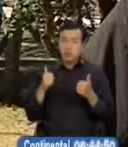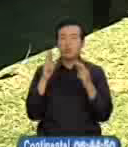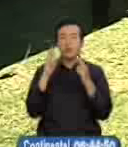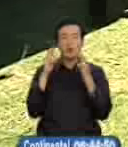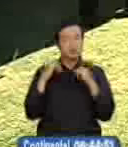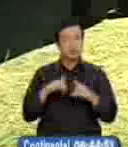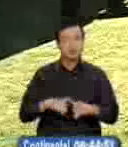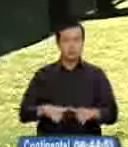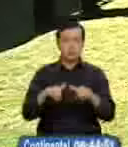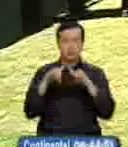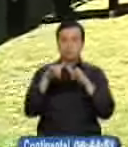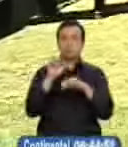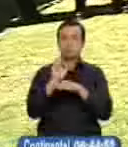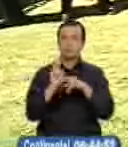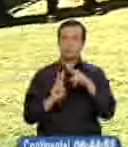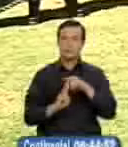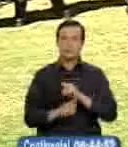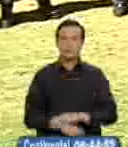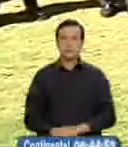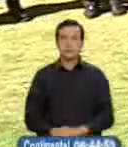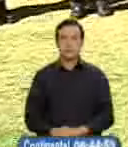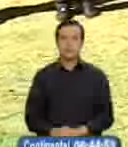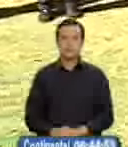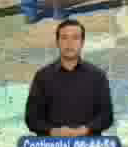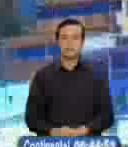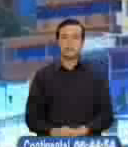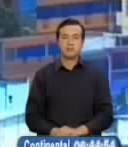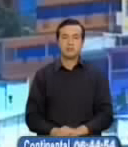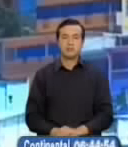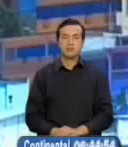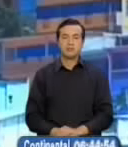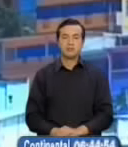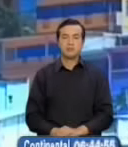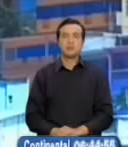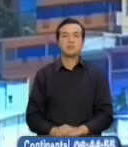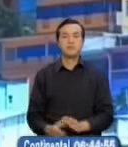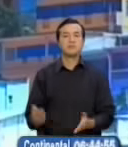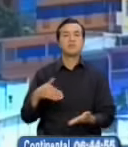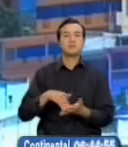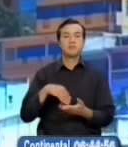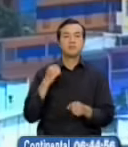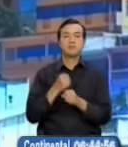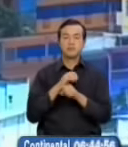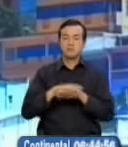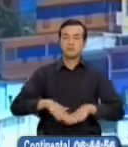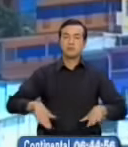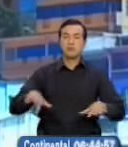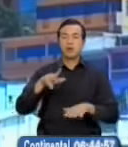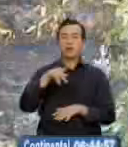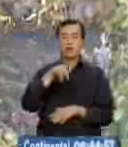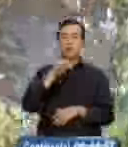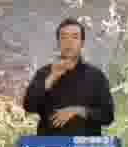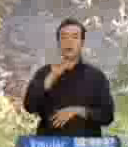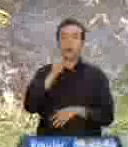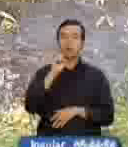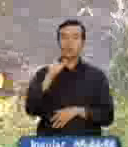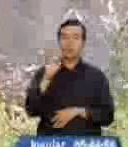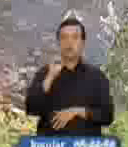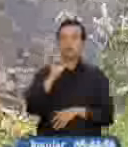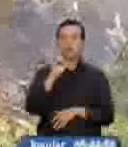mantenga. Eduardo Córdoba, Ecuador TV. Se reanudaron las labores en el Cerro Pasochoa, a la altura del sector